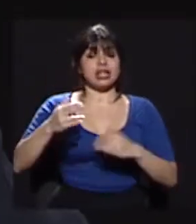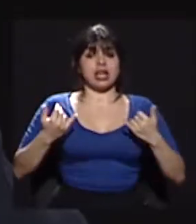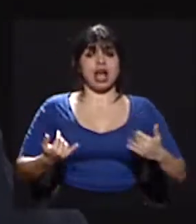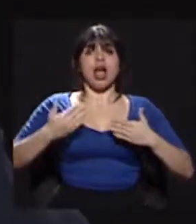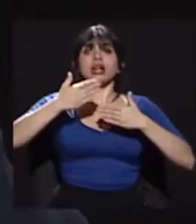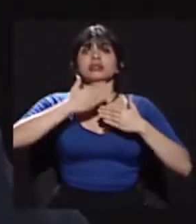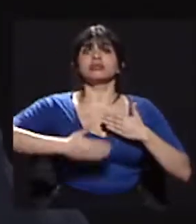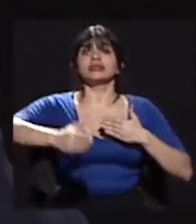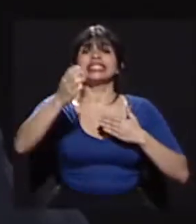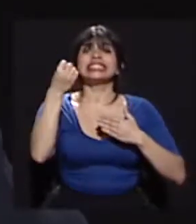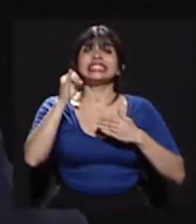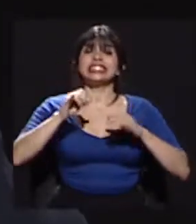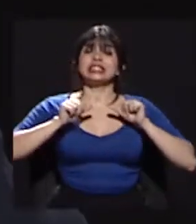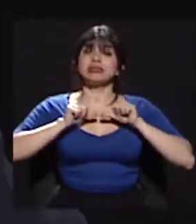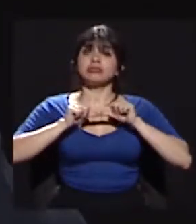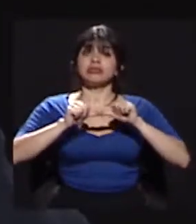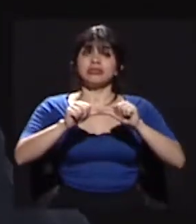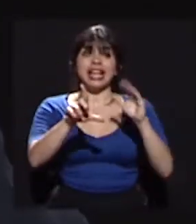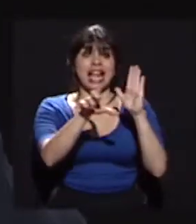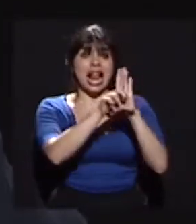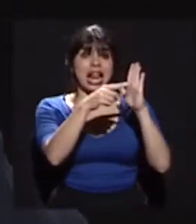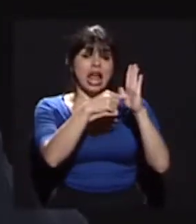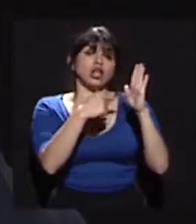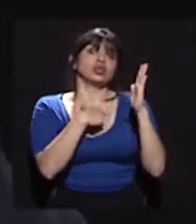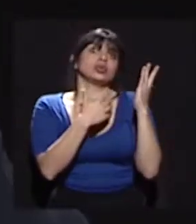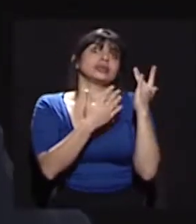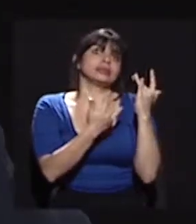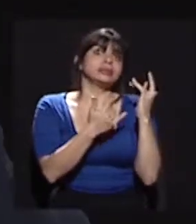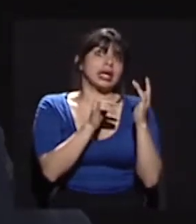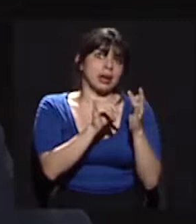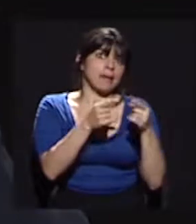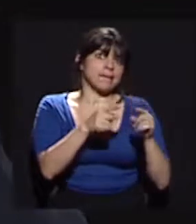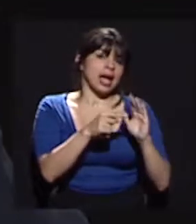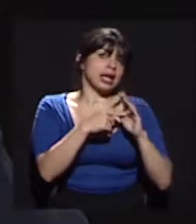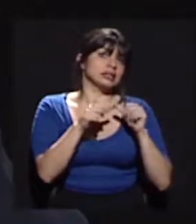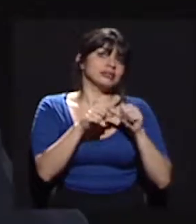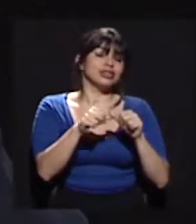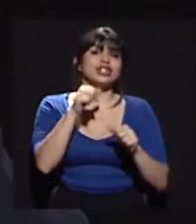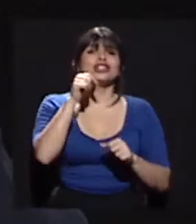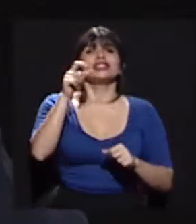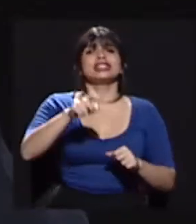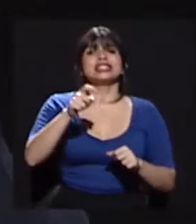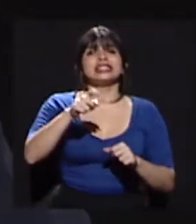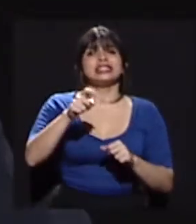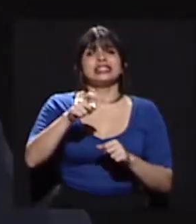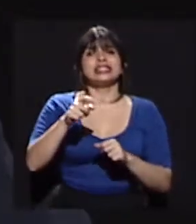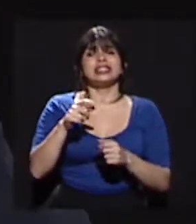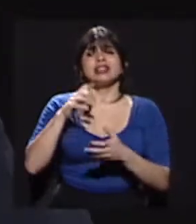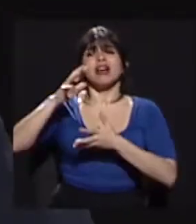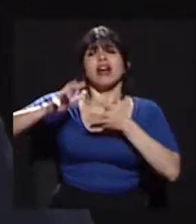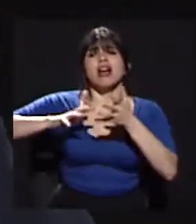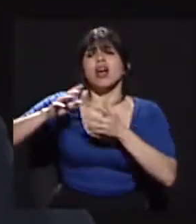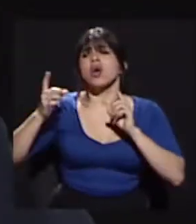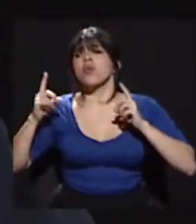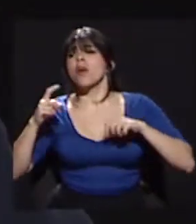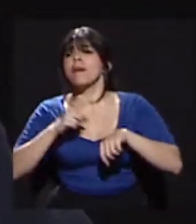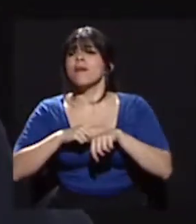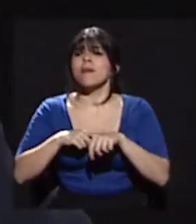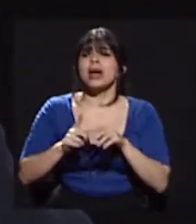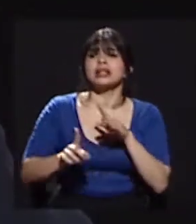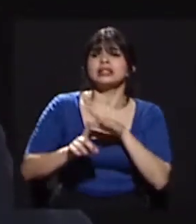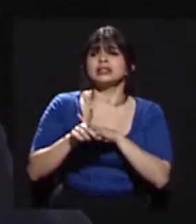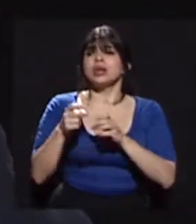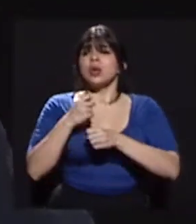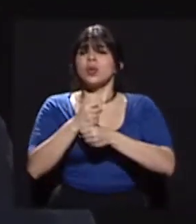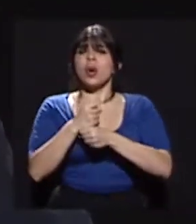si se mantiene este precepto de ley lo que espero ocurra no tendrá que someterse a la incertidumbre de que en qué momento aparece una huelga